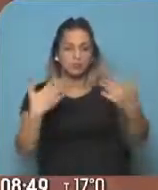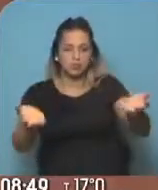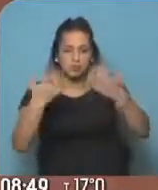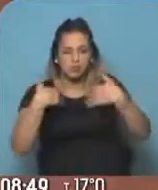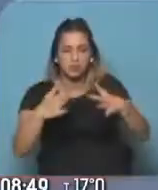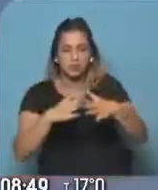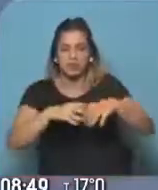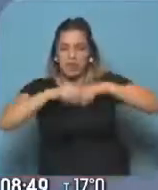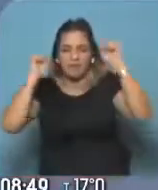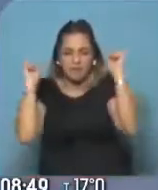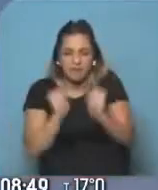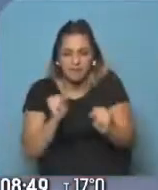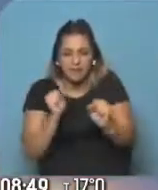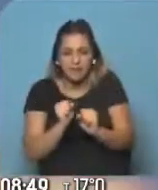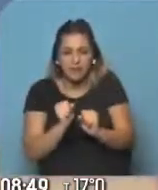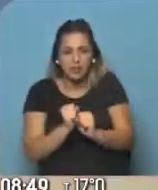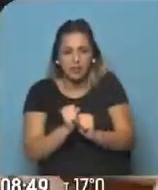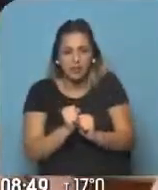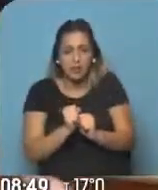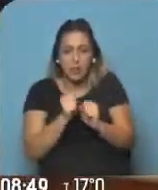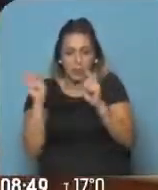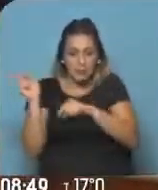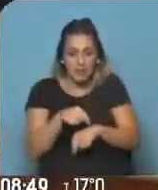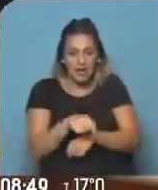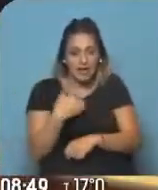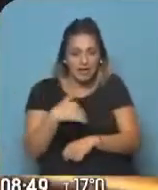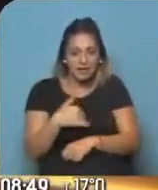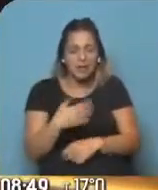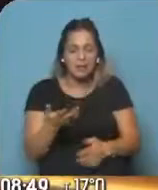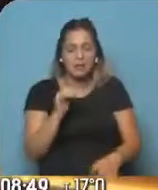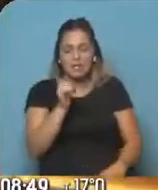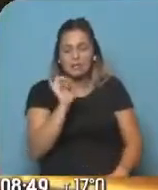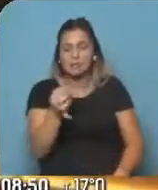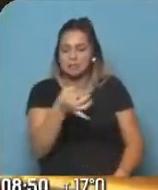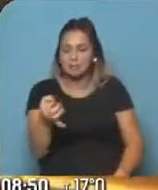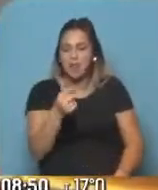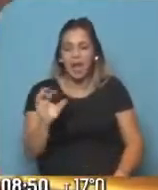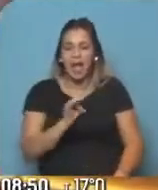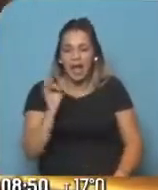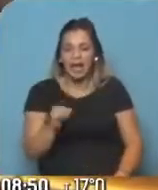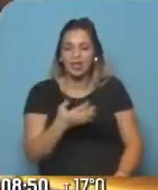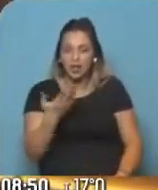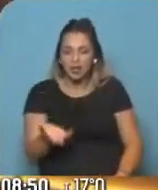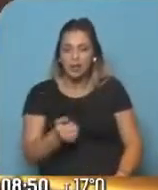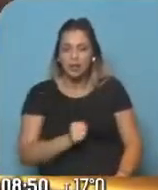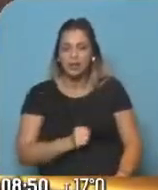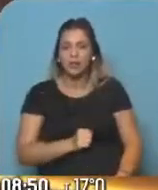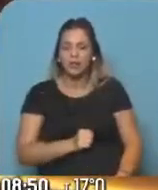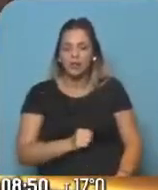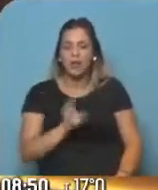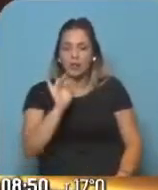intenso frío y eso va a llegar a canal momentos y fue un año con muchísimas consecuencias de lo que se podría